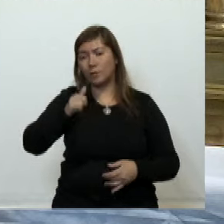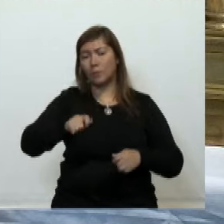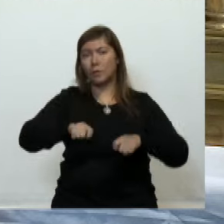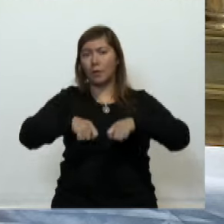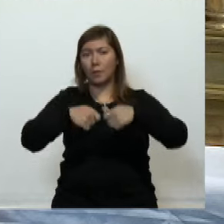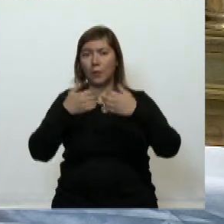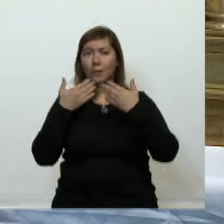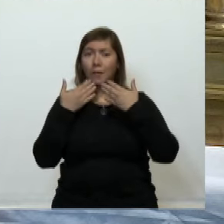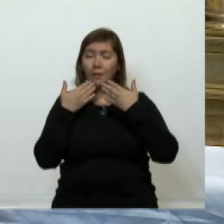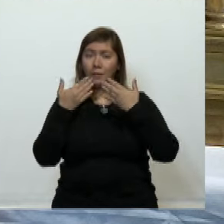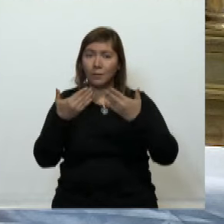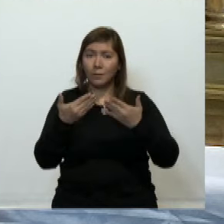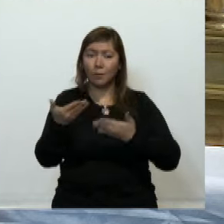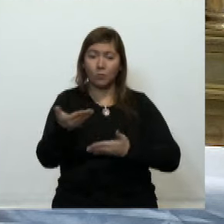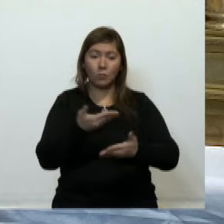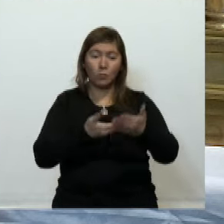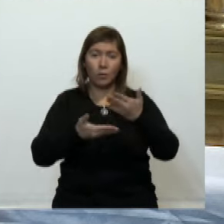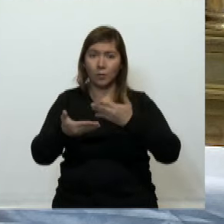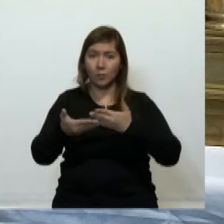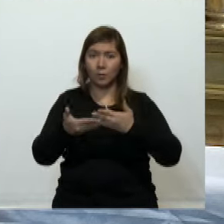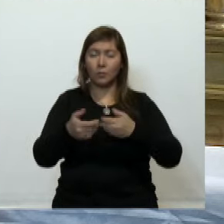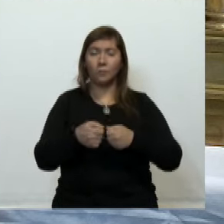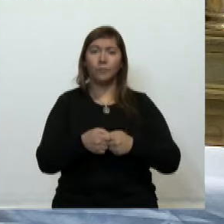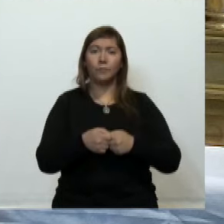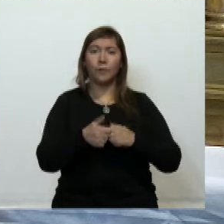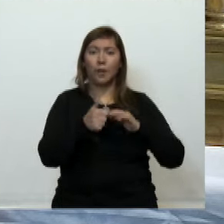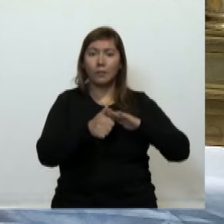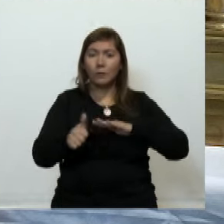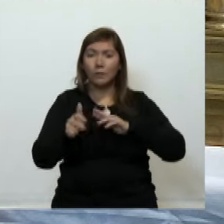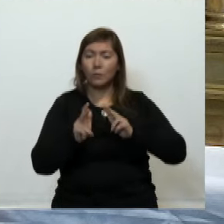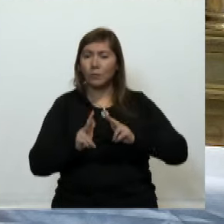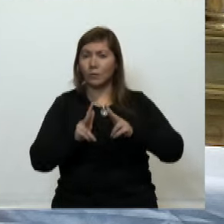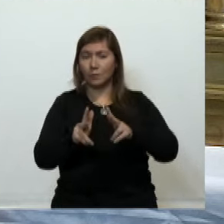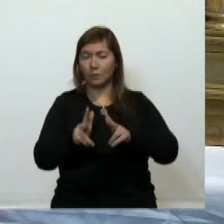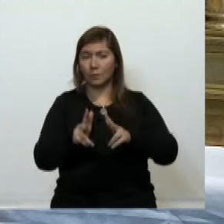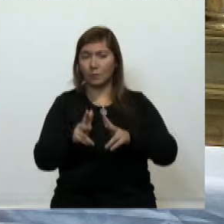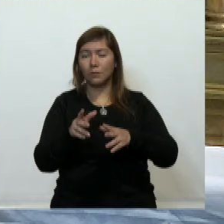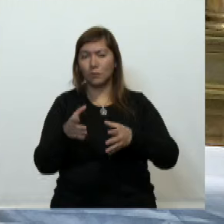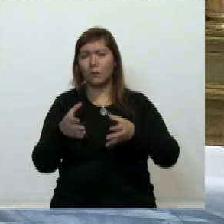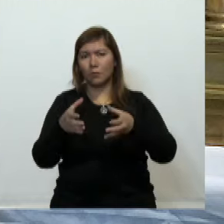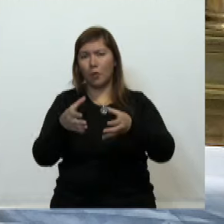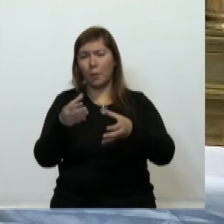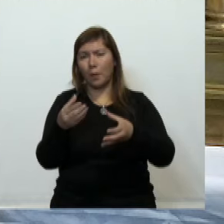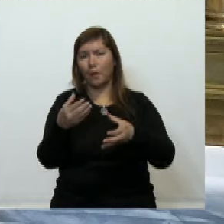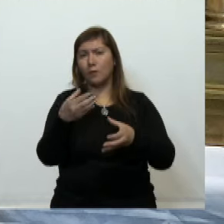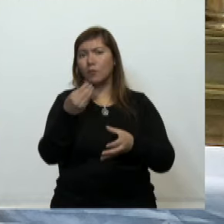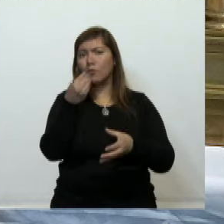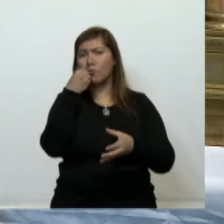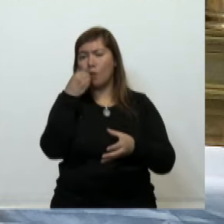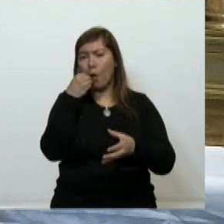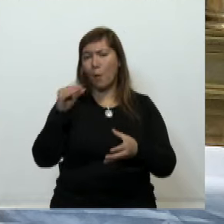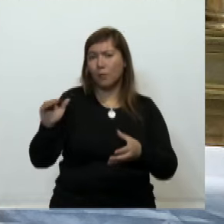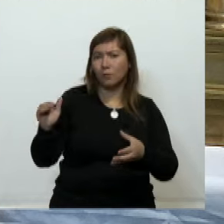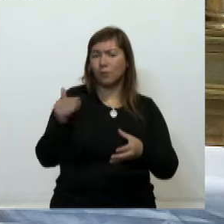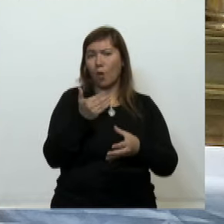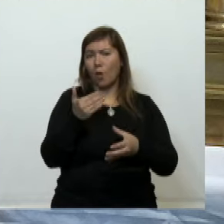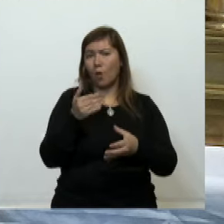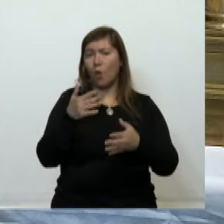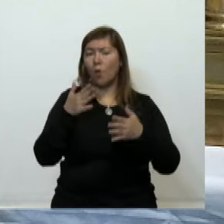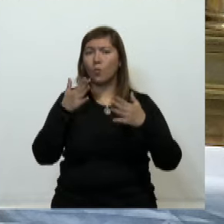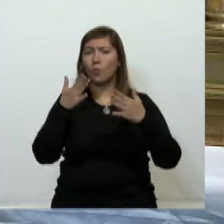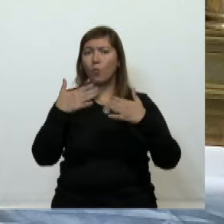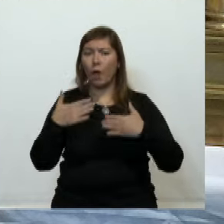partió y lo dio a sus discípulos, diciendo: «Tomen y coman todos de él, porque esto es mi